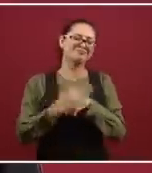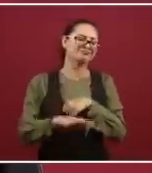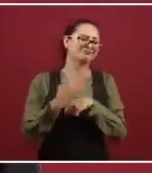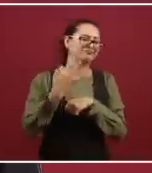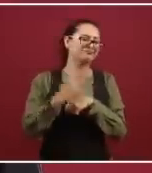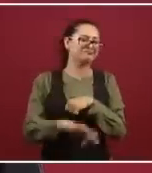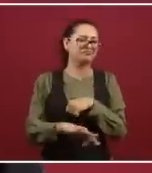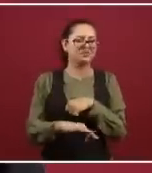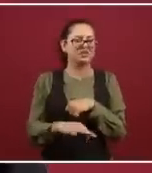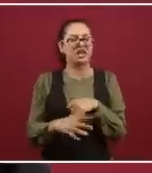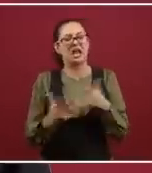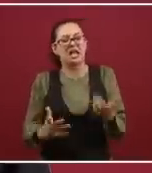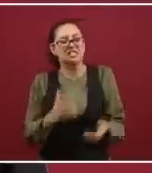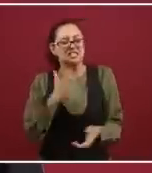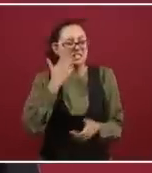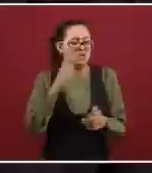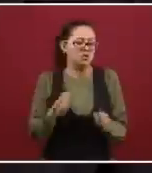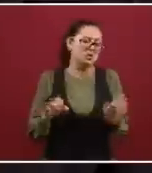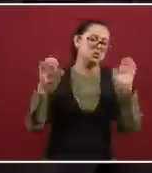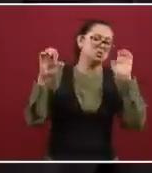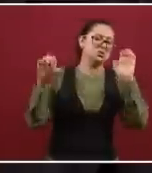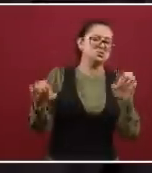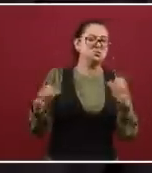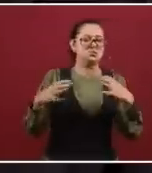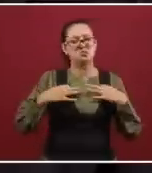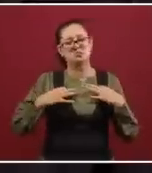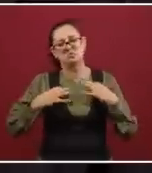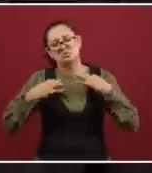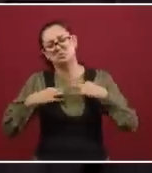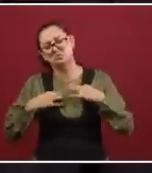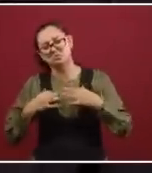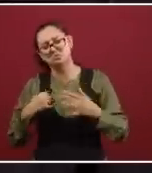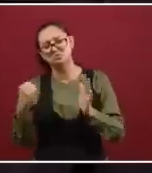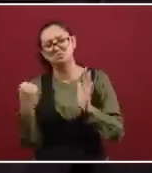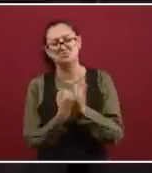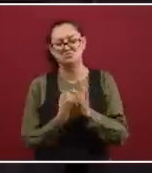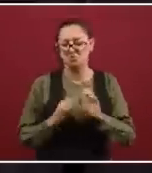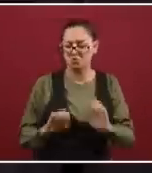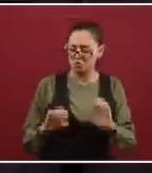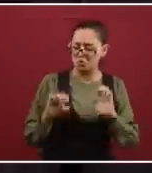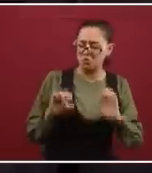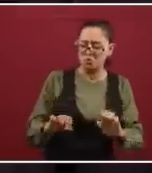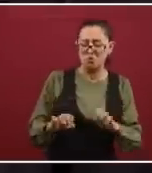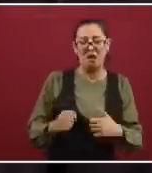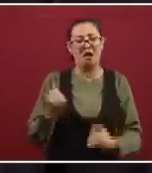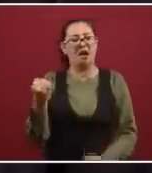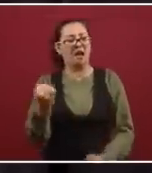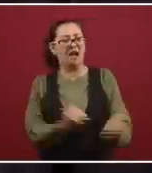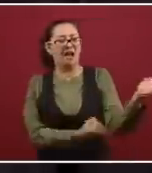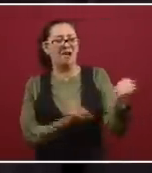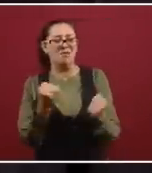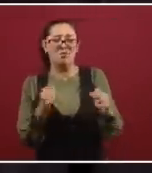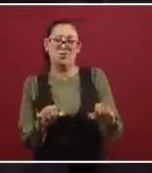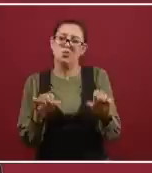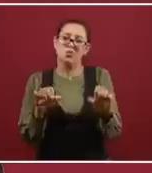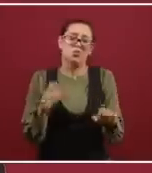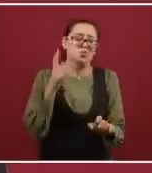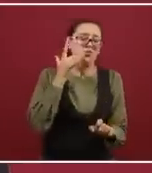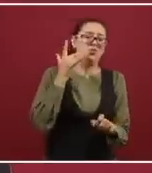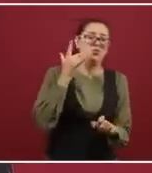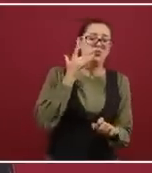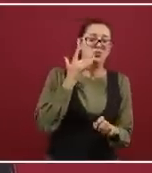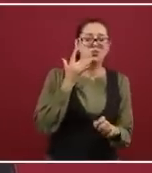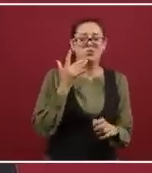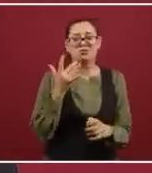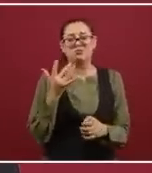de la ropa de marca, de los carros último modelo,